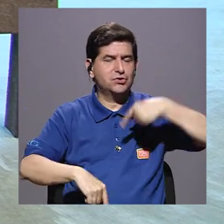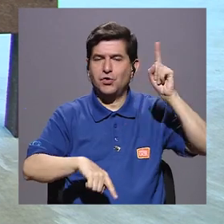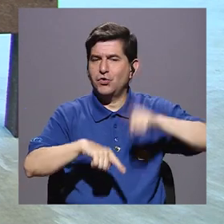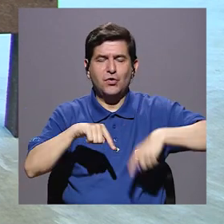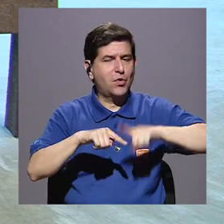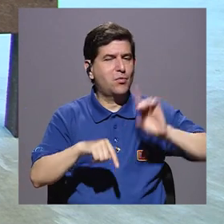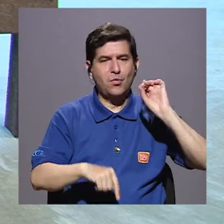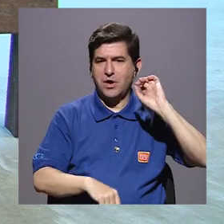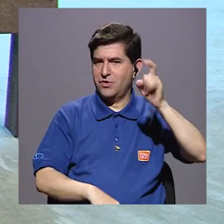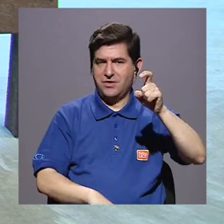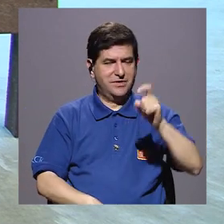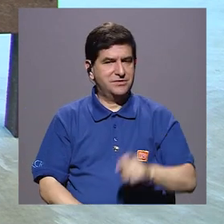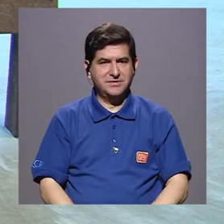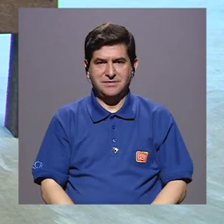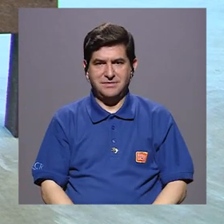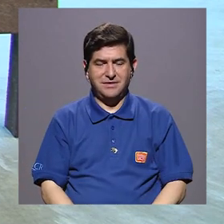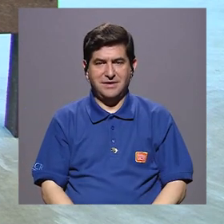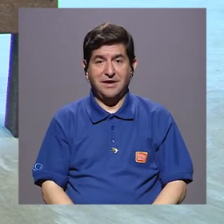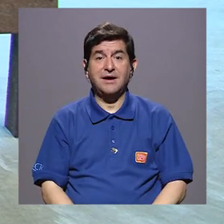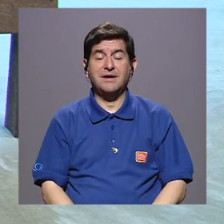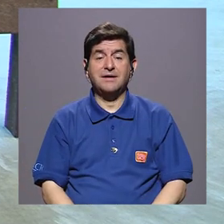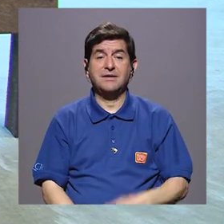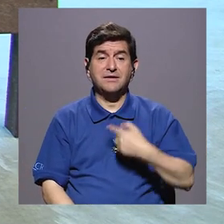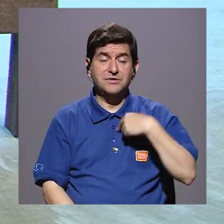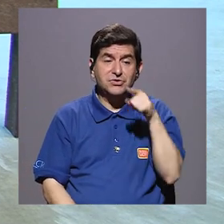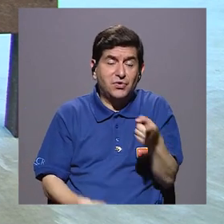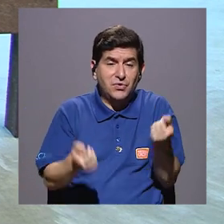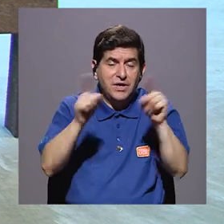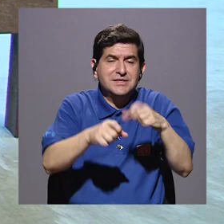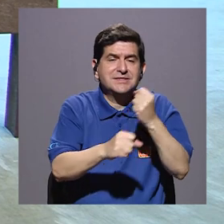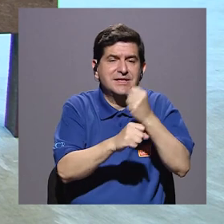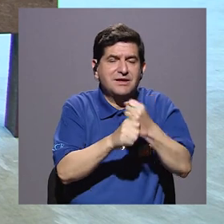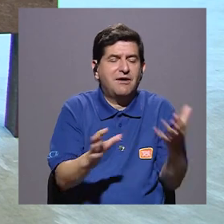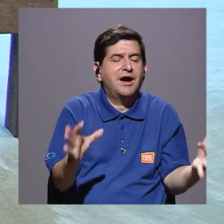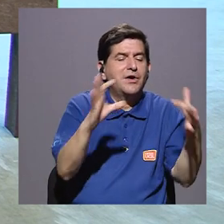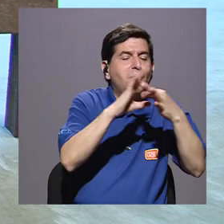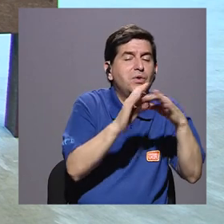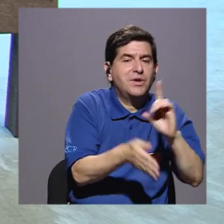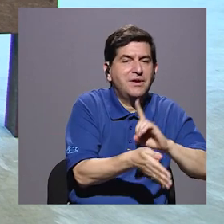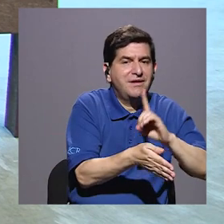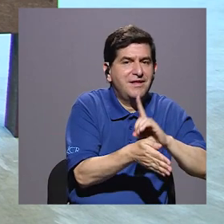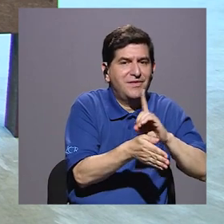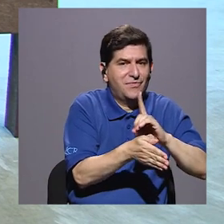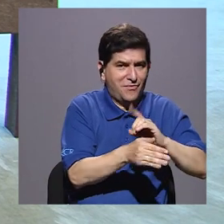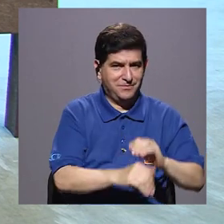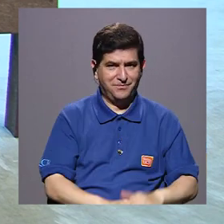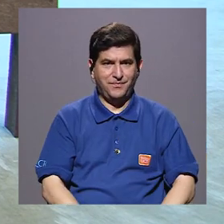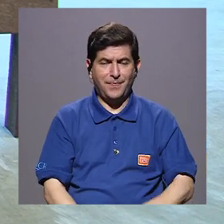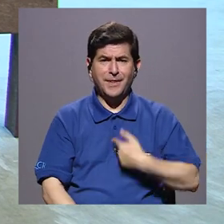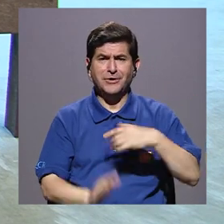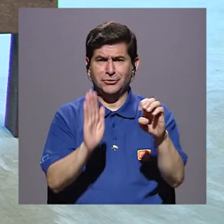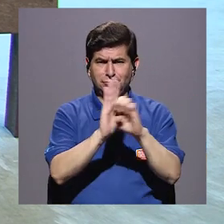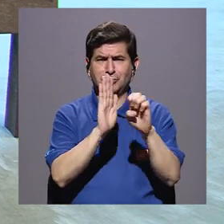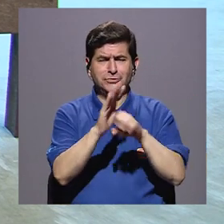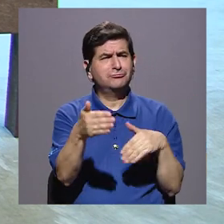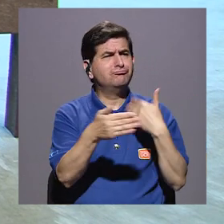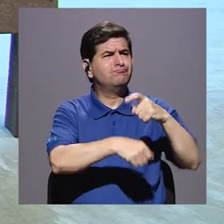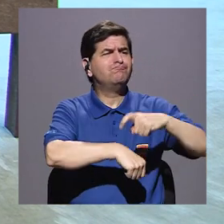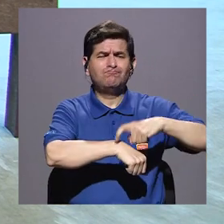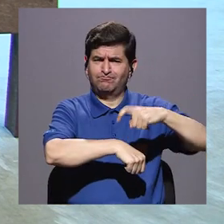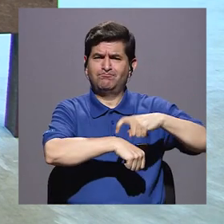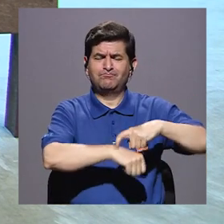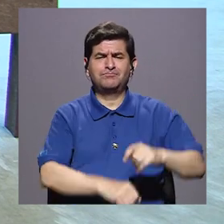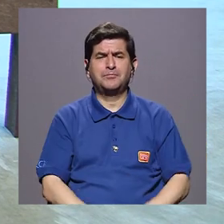puedo diagnosticar la sarcopenia. Tendría que estar trabajando con un médico. Entonces, en este caso, yo, por ejemplo,